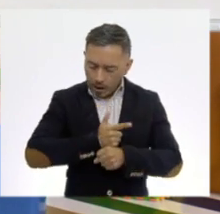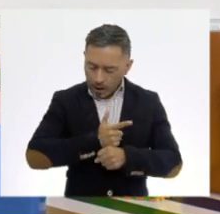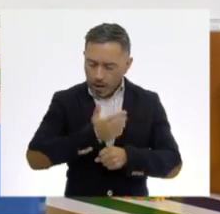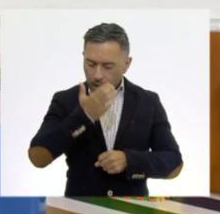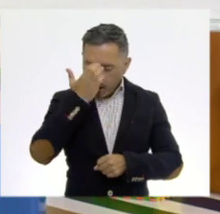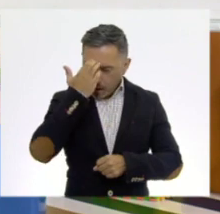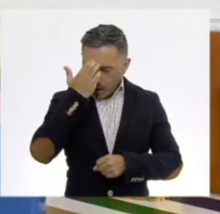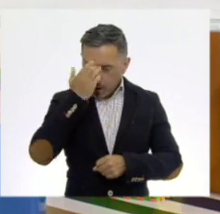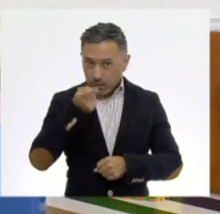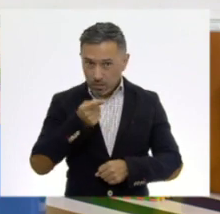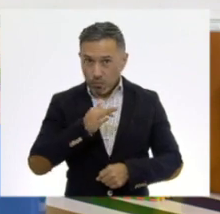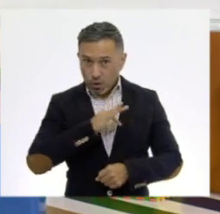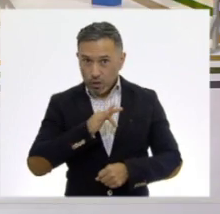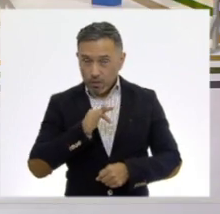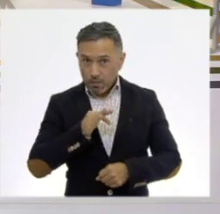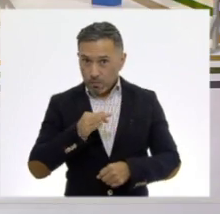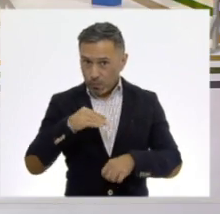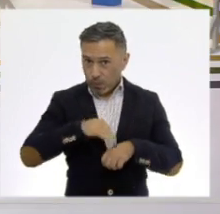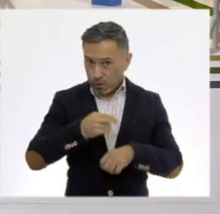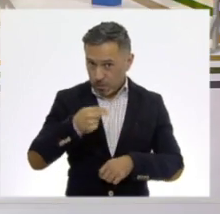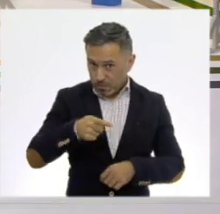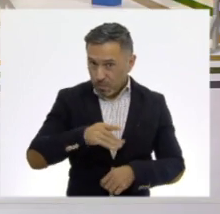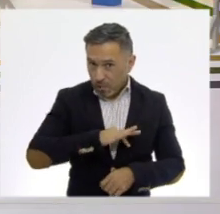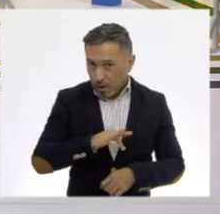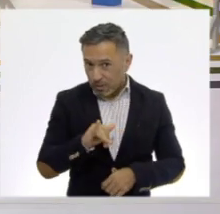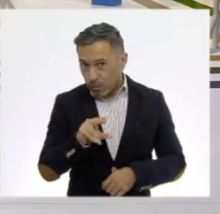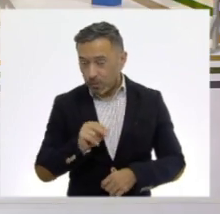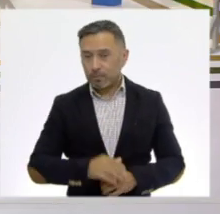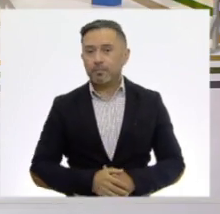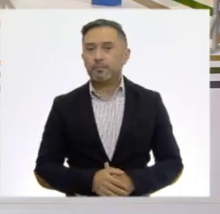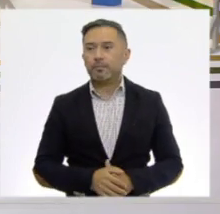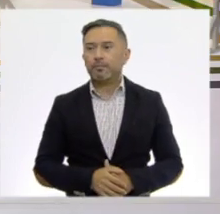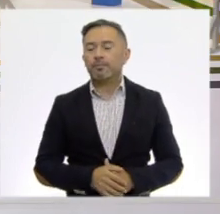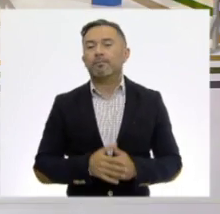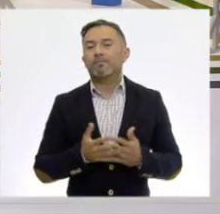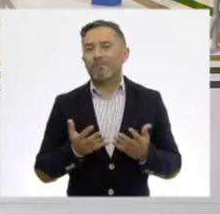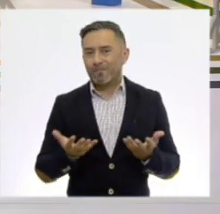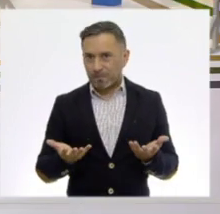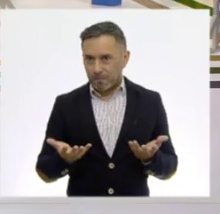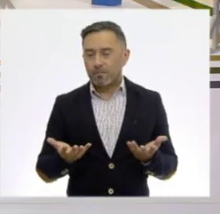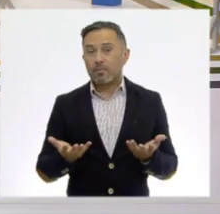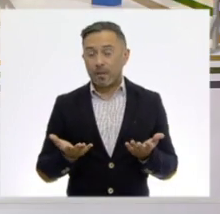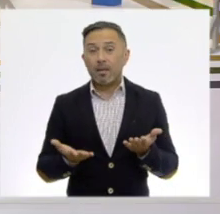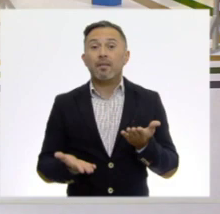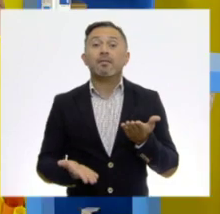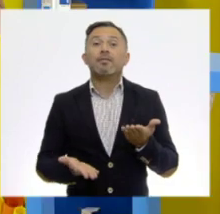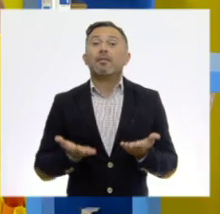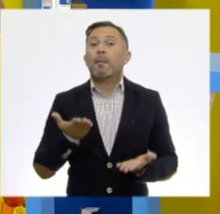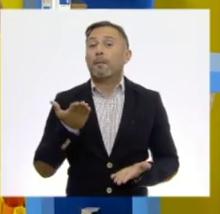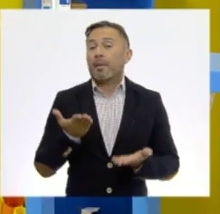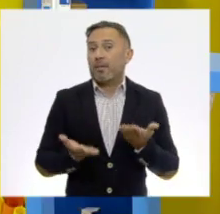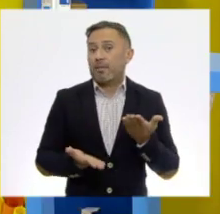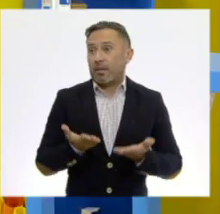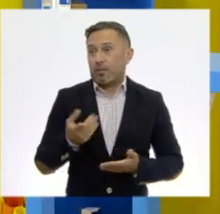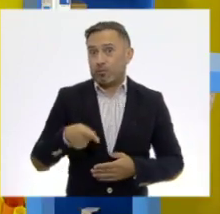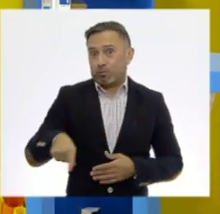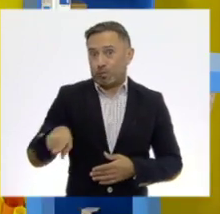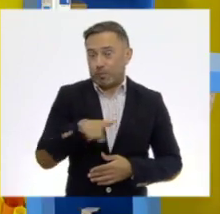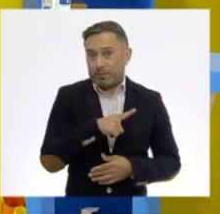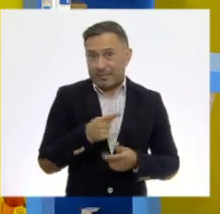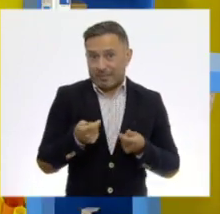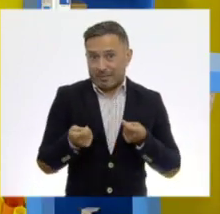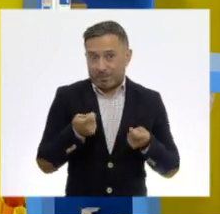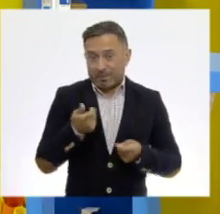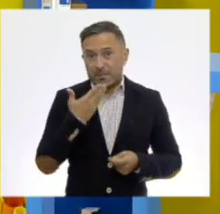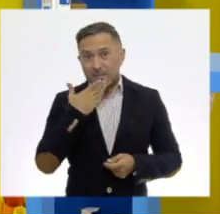posible, ponerles nombre. Bueno, porque dependiendo de cómo las manejemos, es como